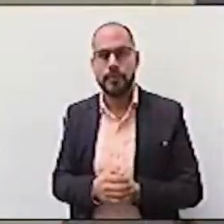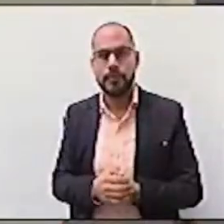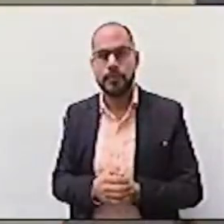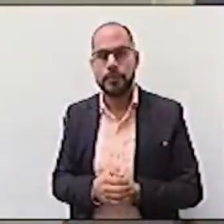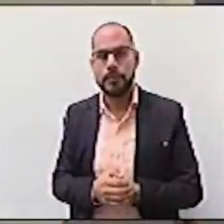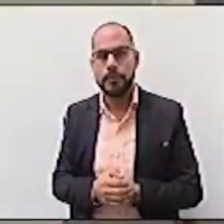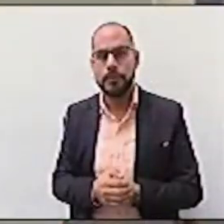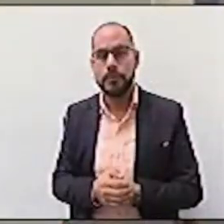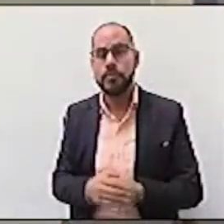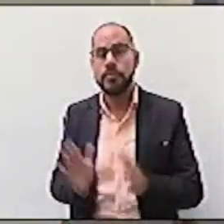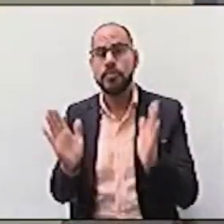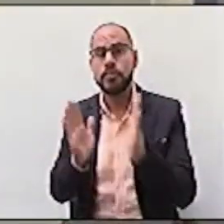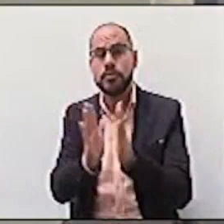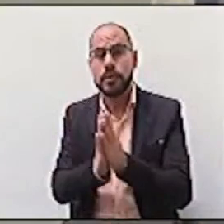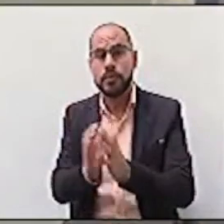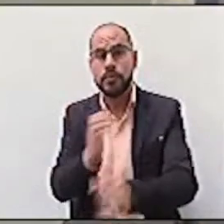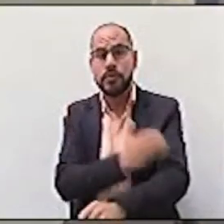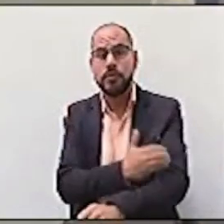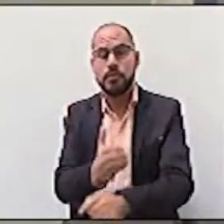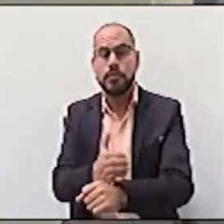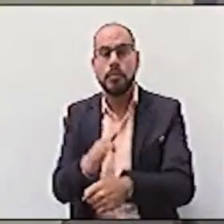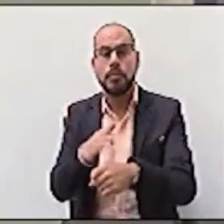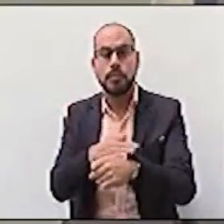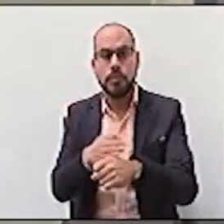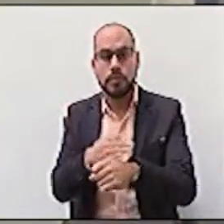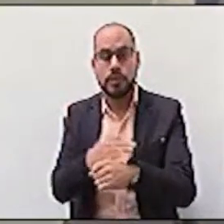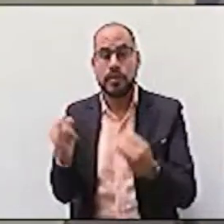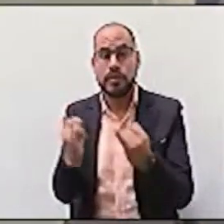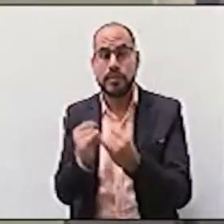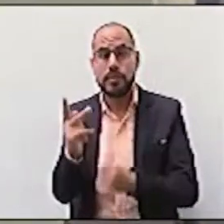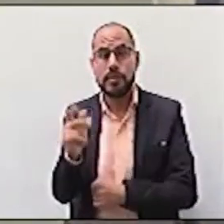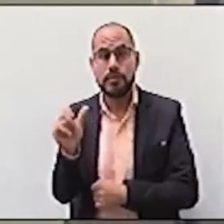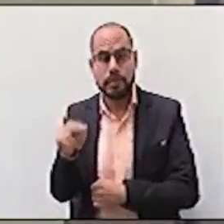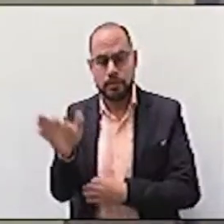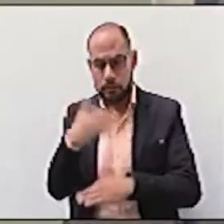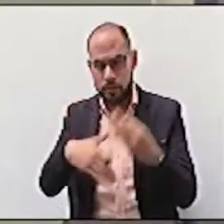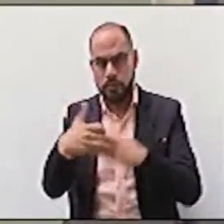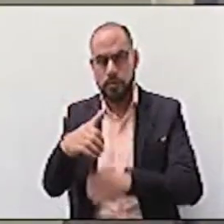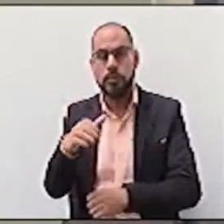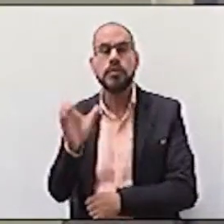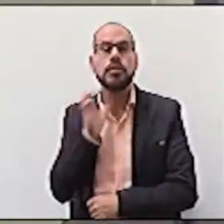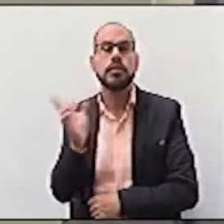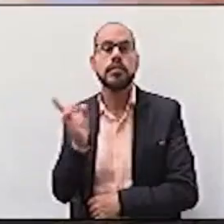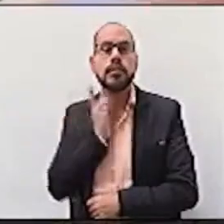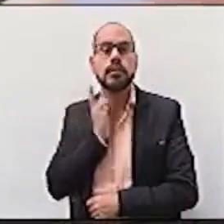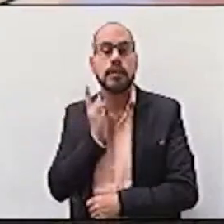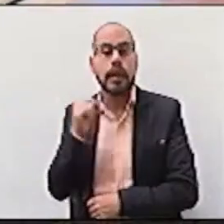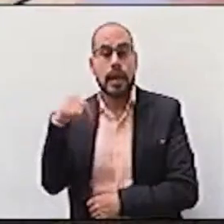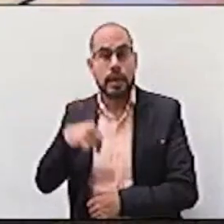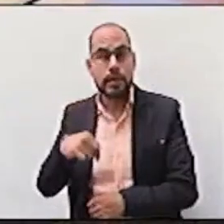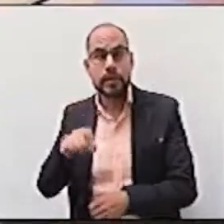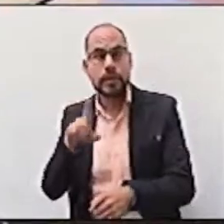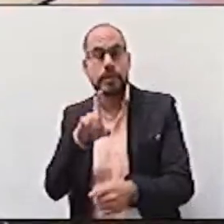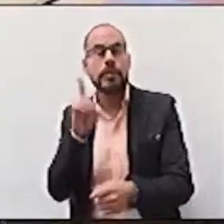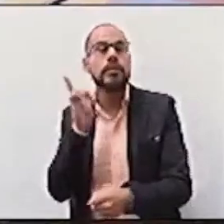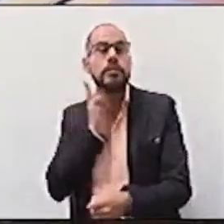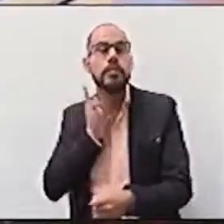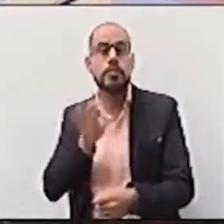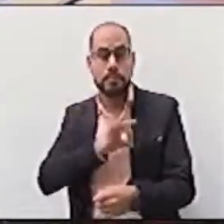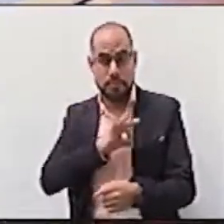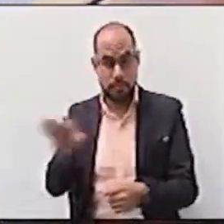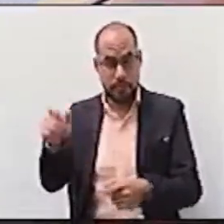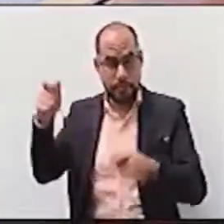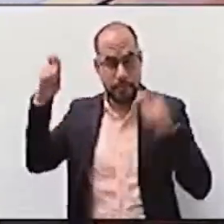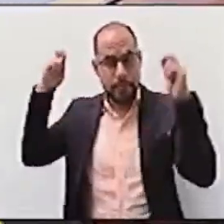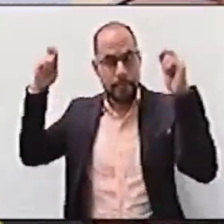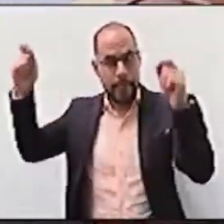Por favor, compañeros de Morena, compañeros de Acción Nacional, todos legisladores, todo el mundo tiene derecho a la libre manifestación. Quiero